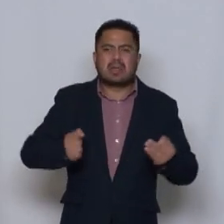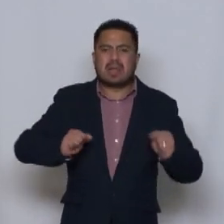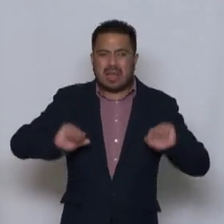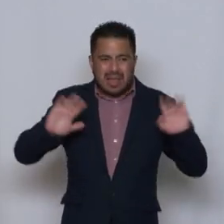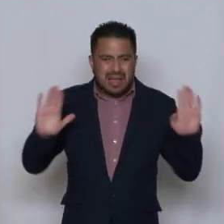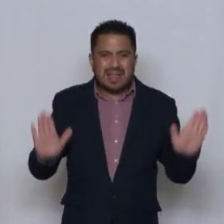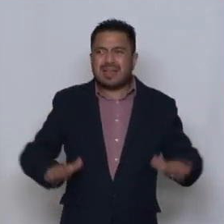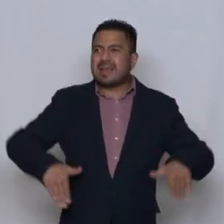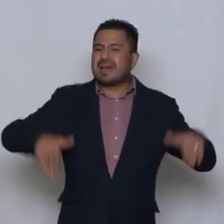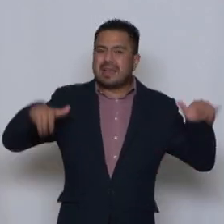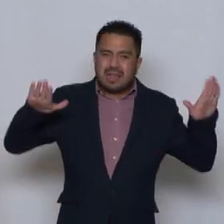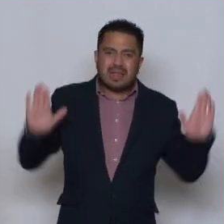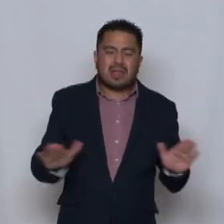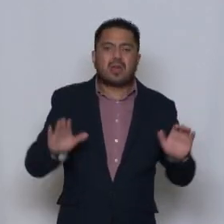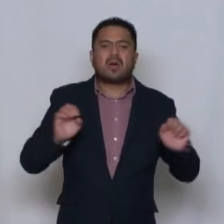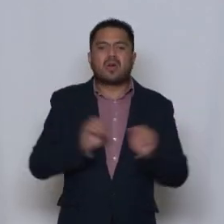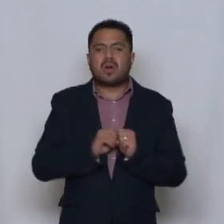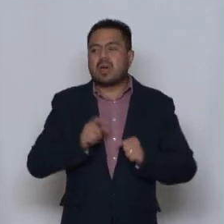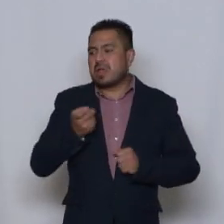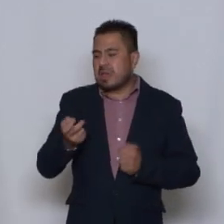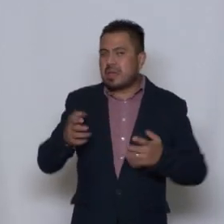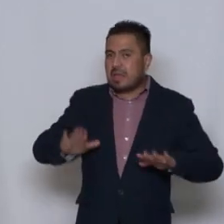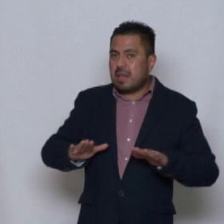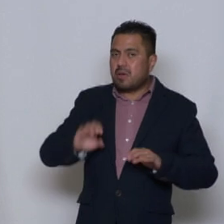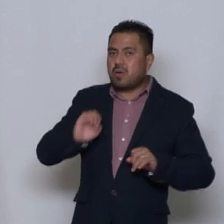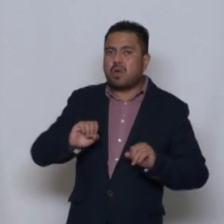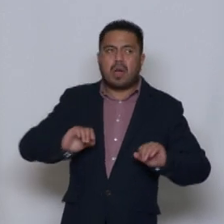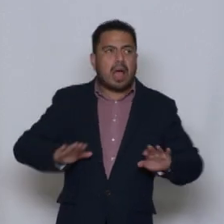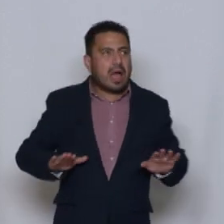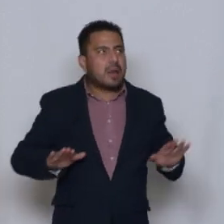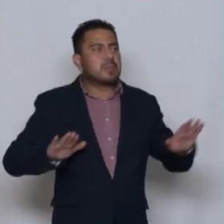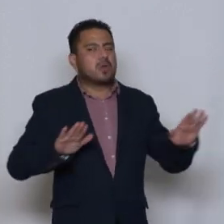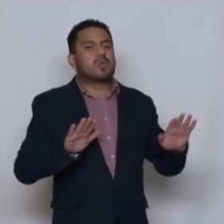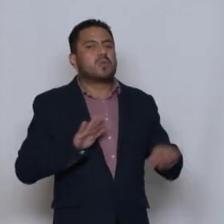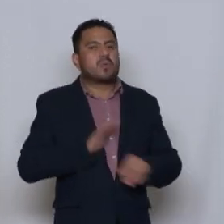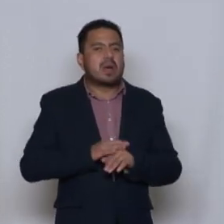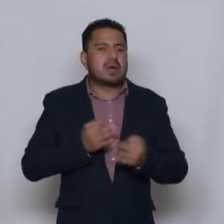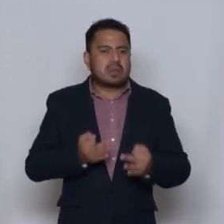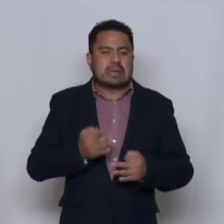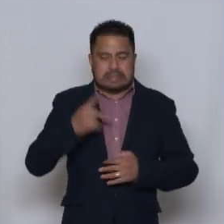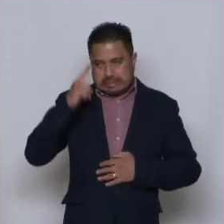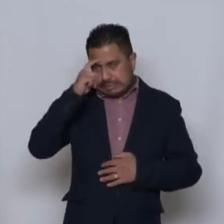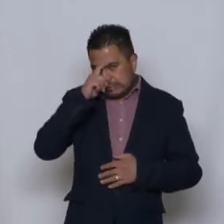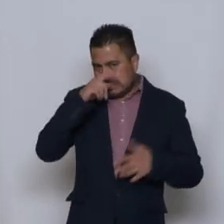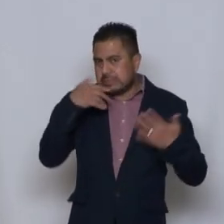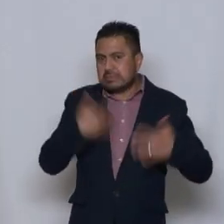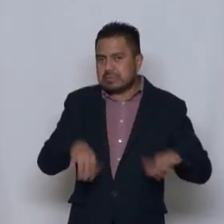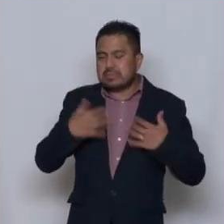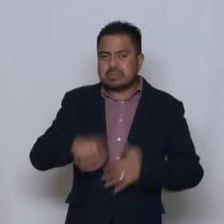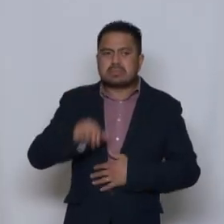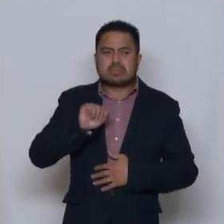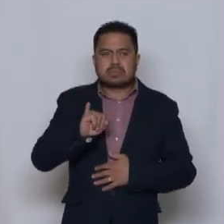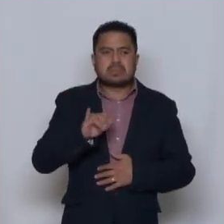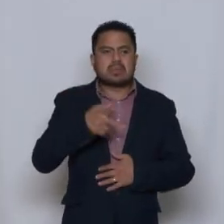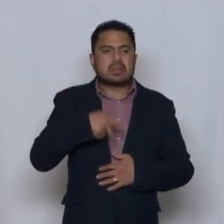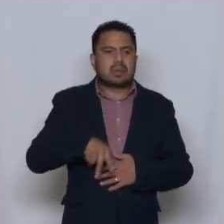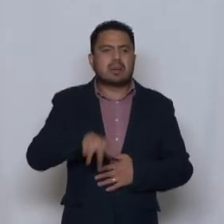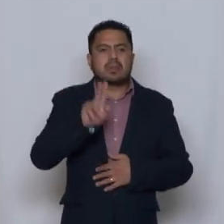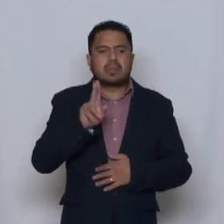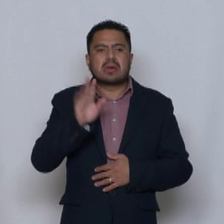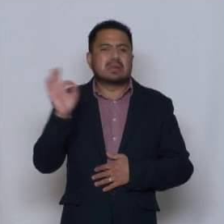alas del ave o las alas de un avión? Pues sí es complicado, pero yo le diría